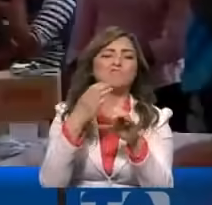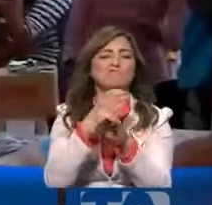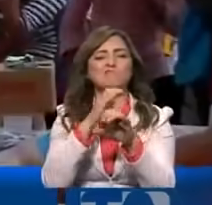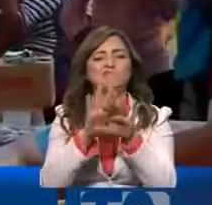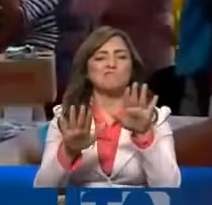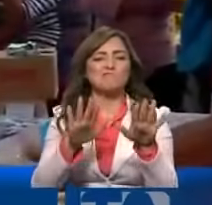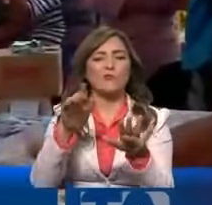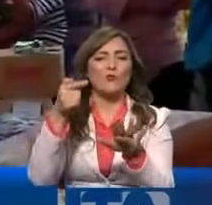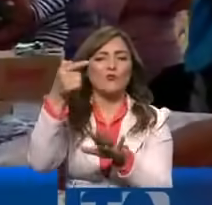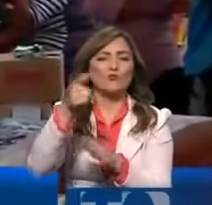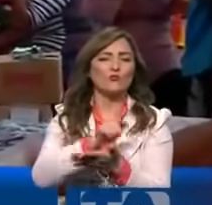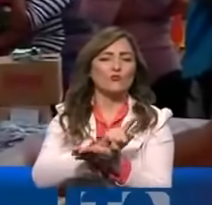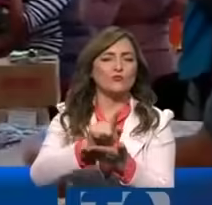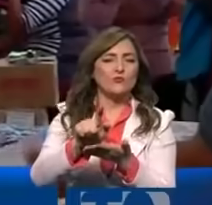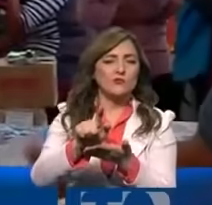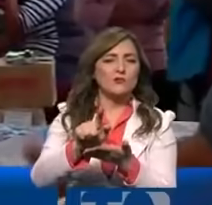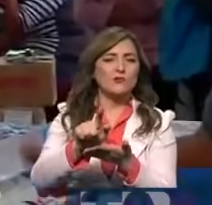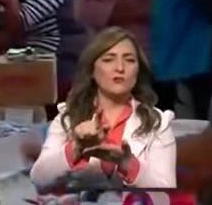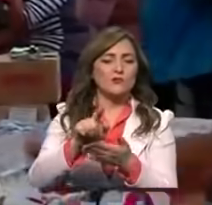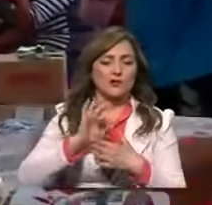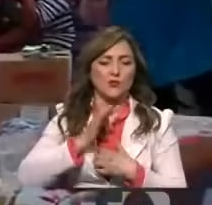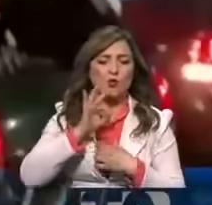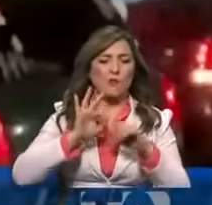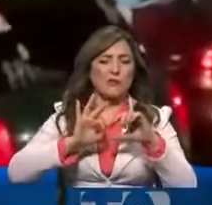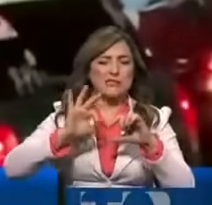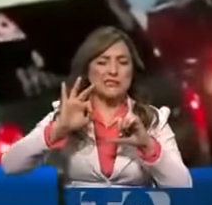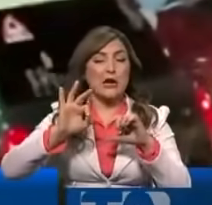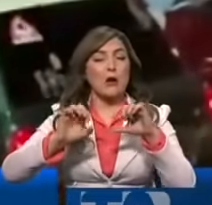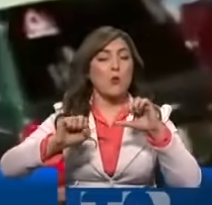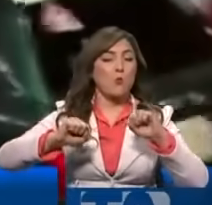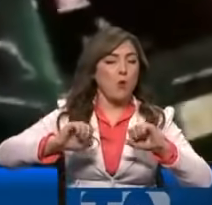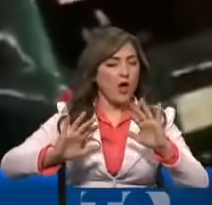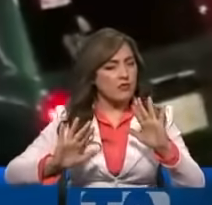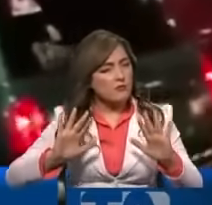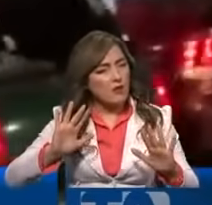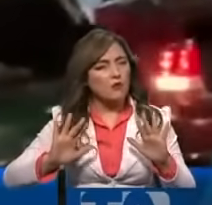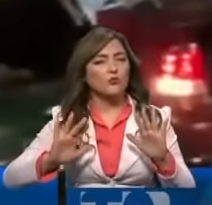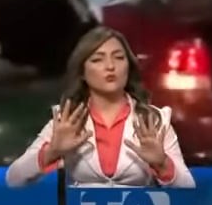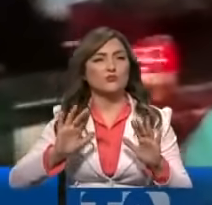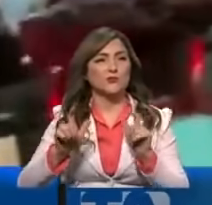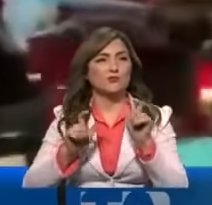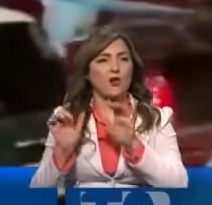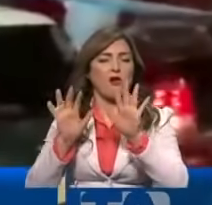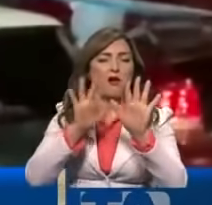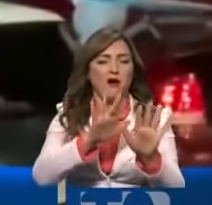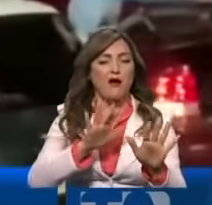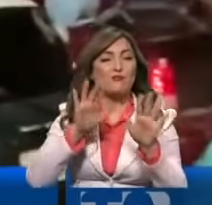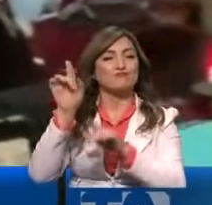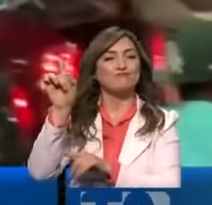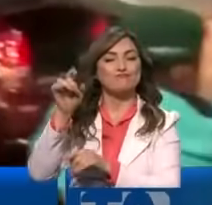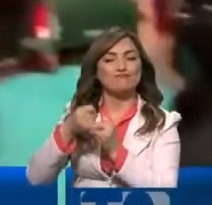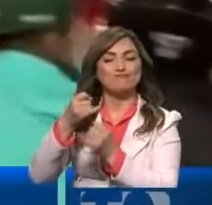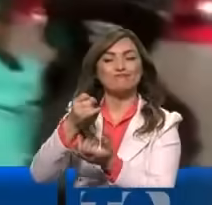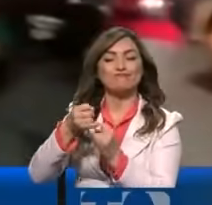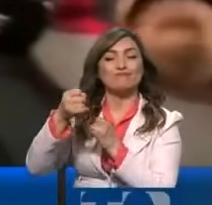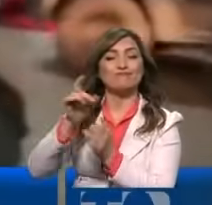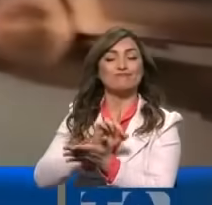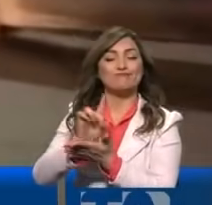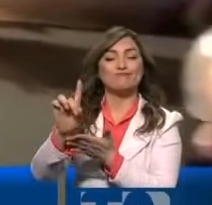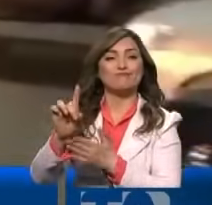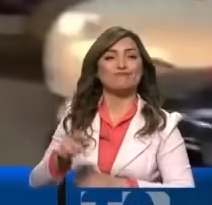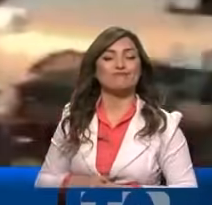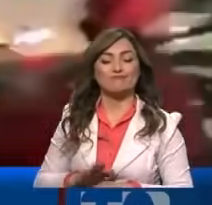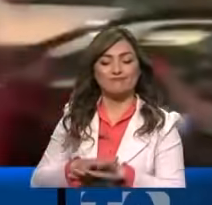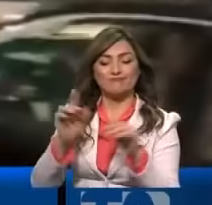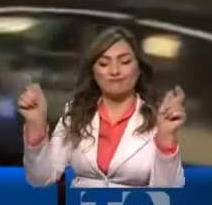de lo que en las próximas semanas a nivel epidemiológico podría pasar tras las aglomeraciones registradas el último fin de semana con